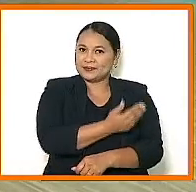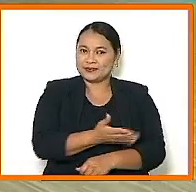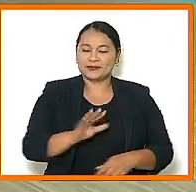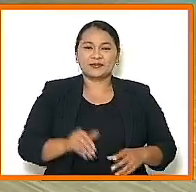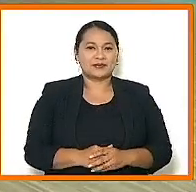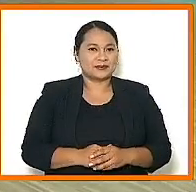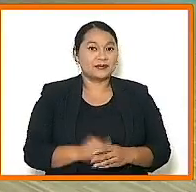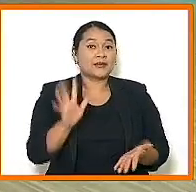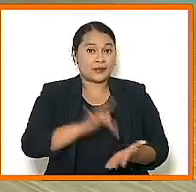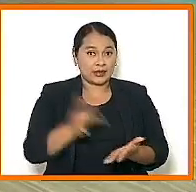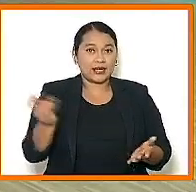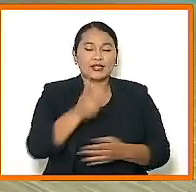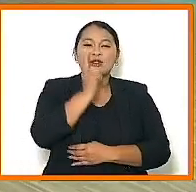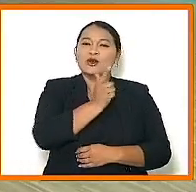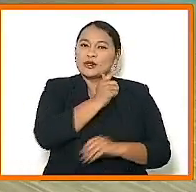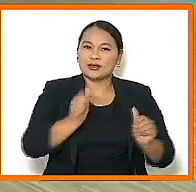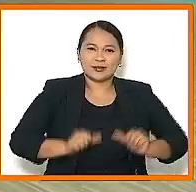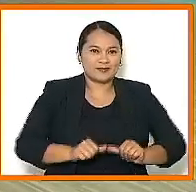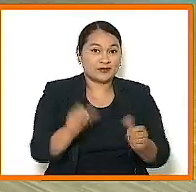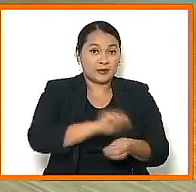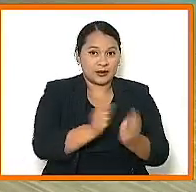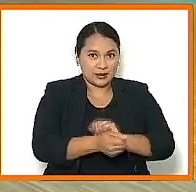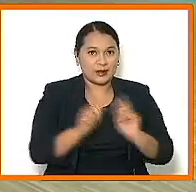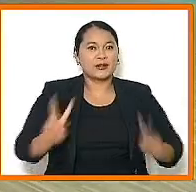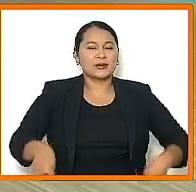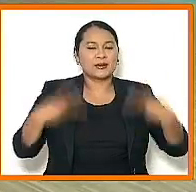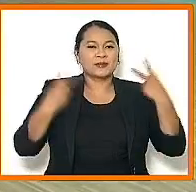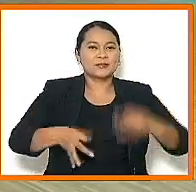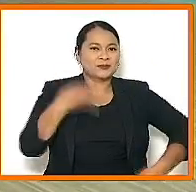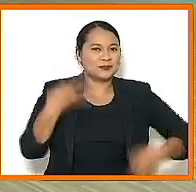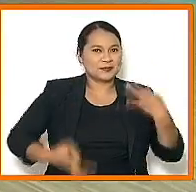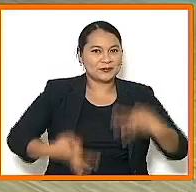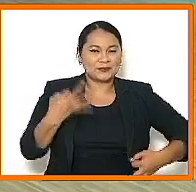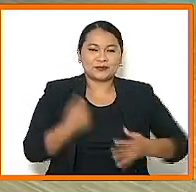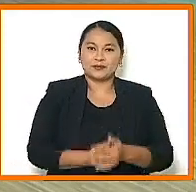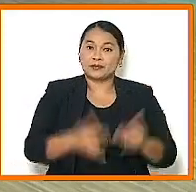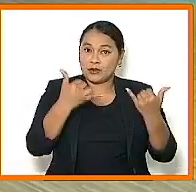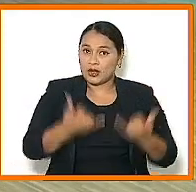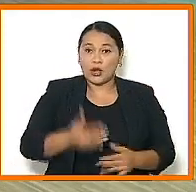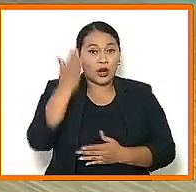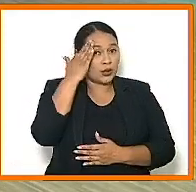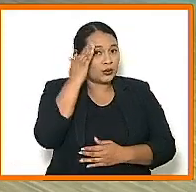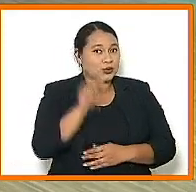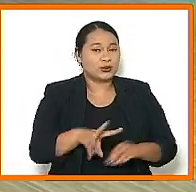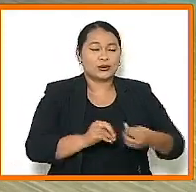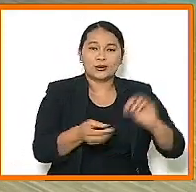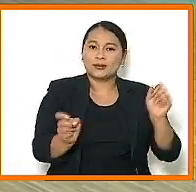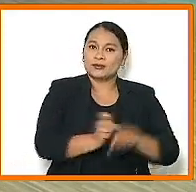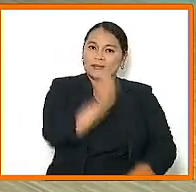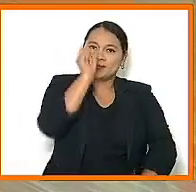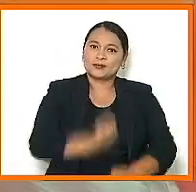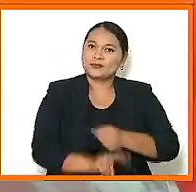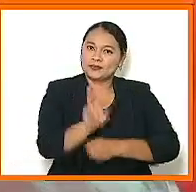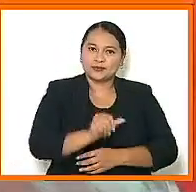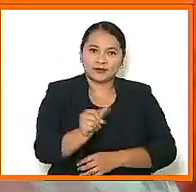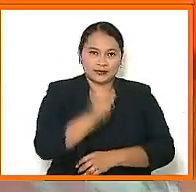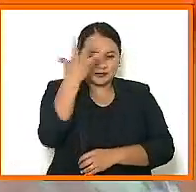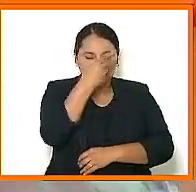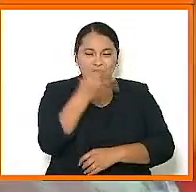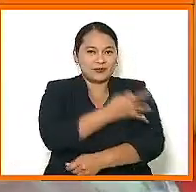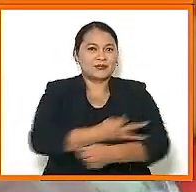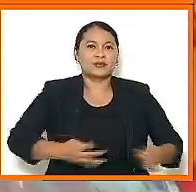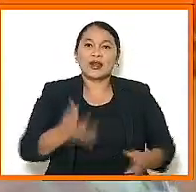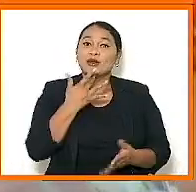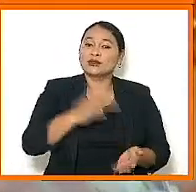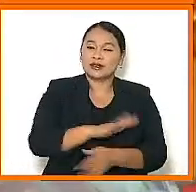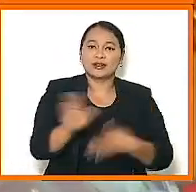Gracias, Loto, por seguir cambiando vidas con alegría. Ahora estamos listos para conocer los dos números ganadores para premiados para esta linda tarde. Suerte,